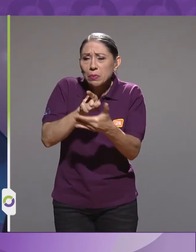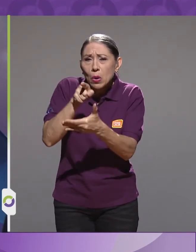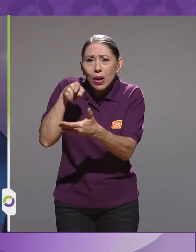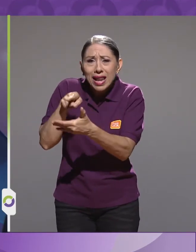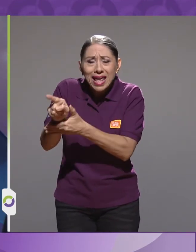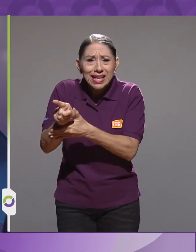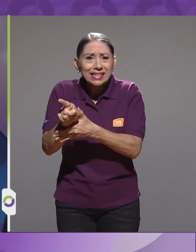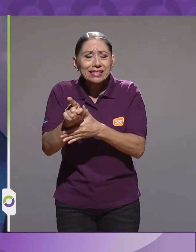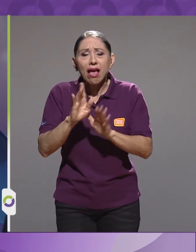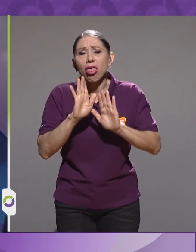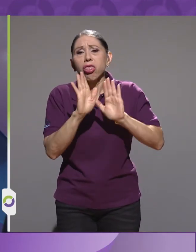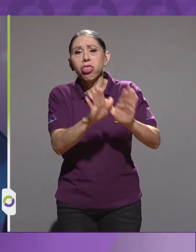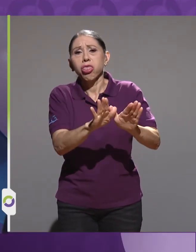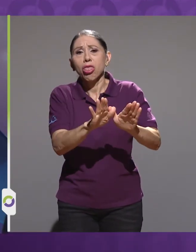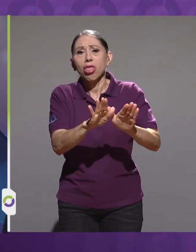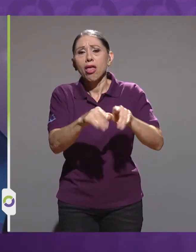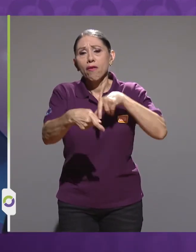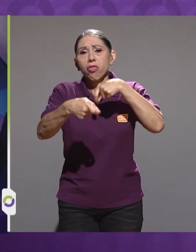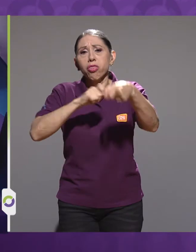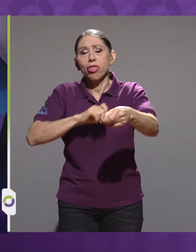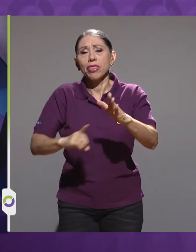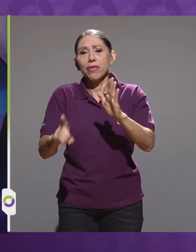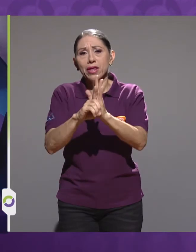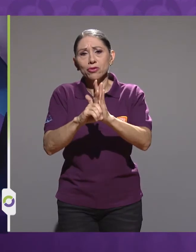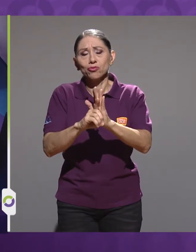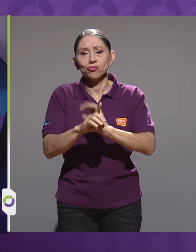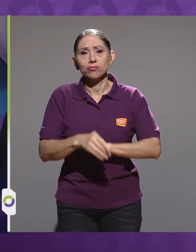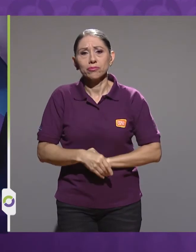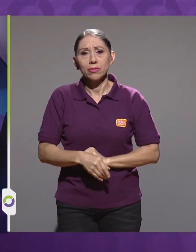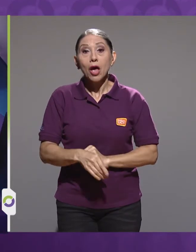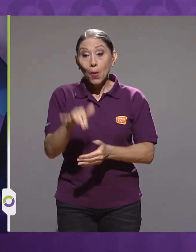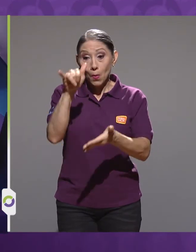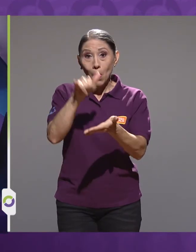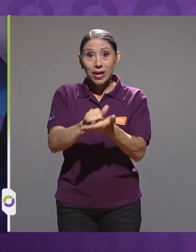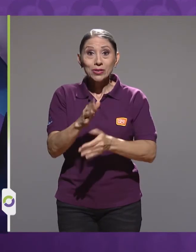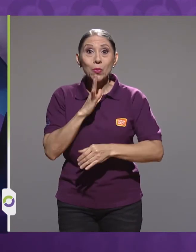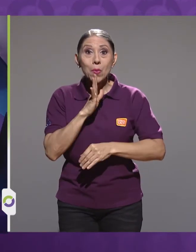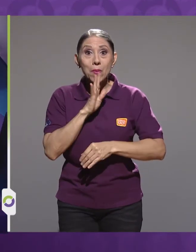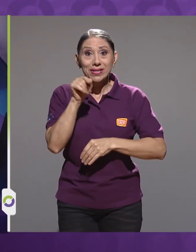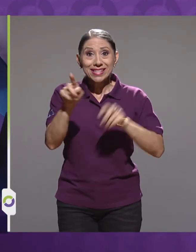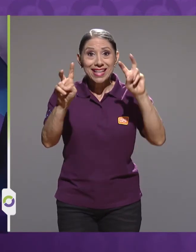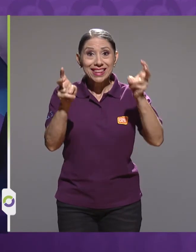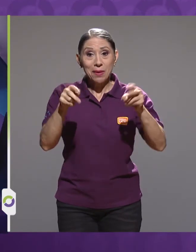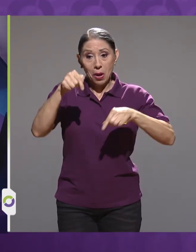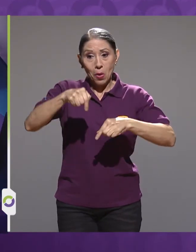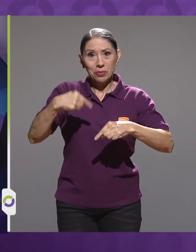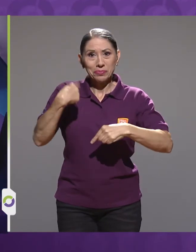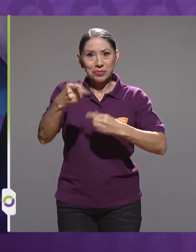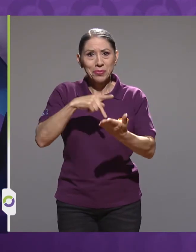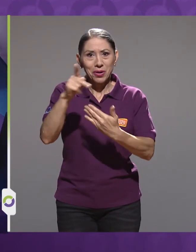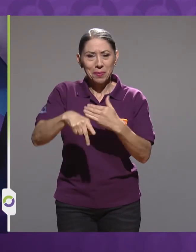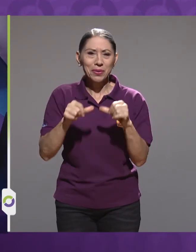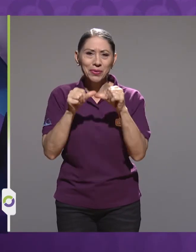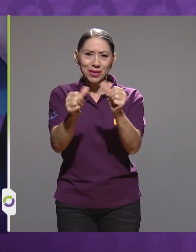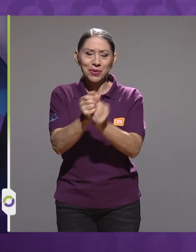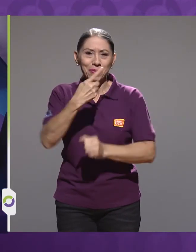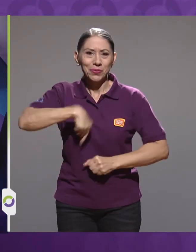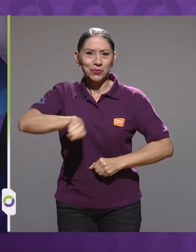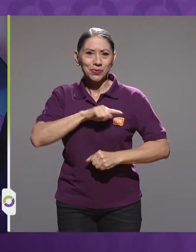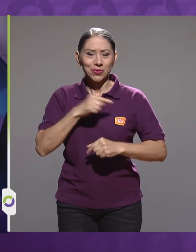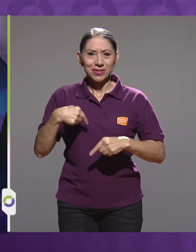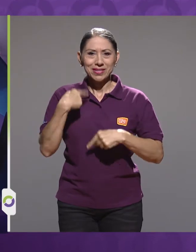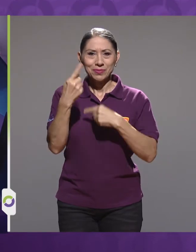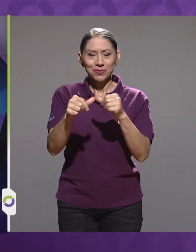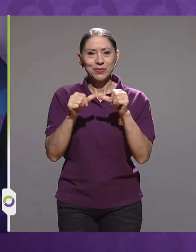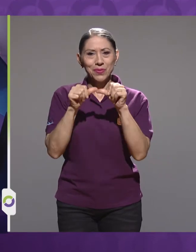y el completo irrespeto a sus derechos. Por eso seguiremos analizando este tema en el programa de hoy, así que quédese con nosotros que